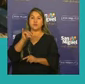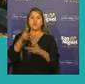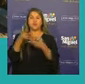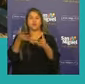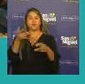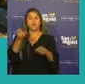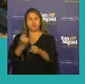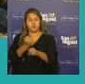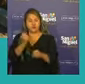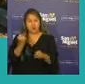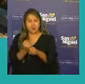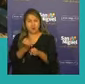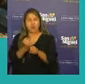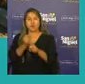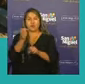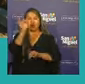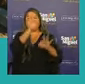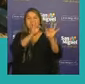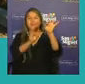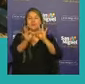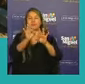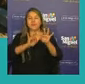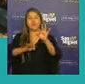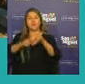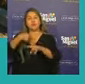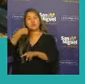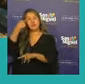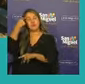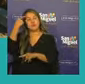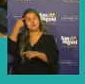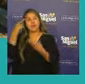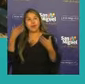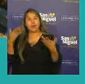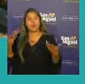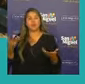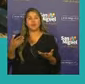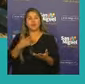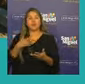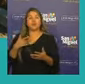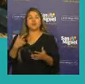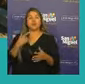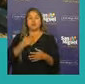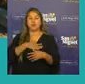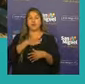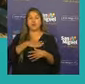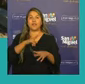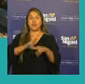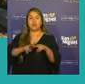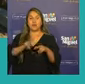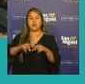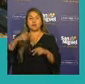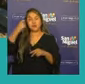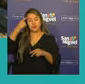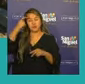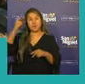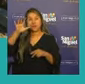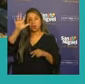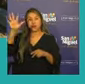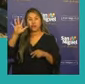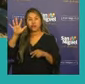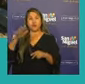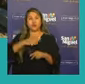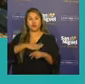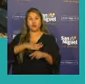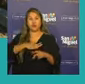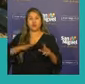ahí trabajando y haciendo lo que hemos, el espíritu, que los sueños, que lo que quieren las